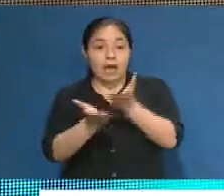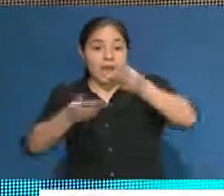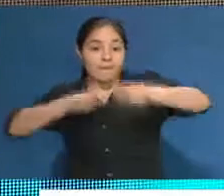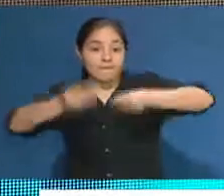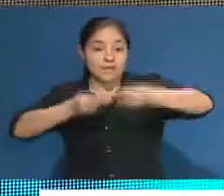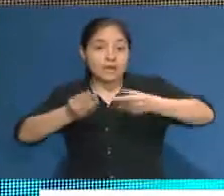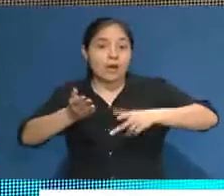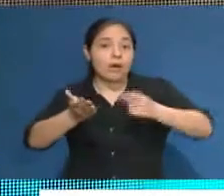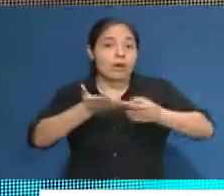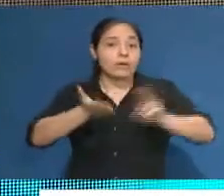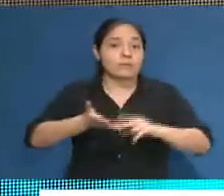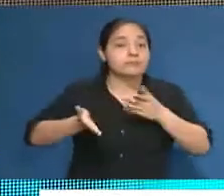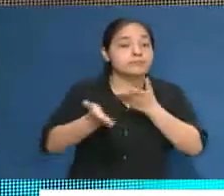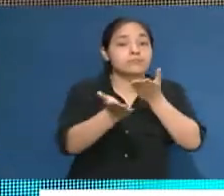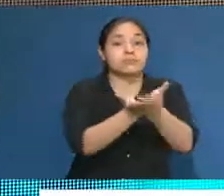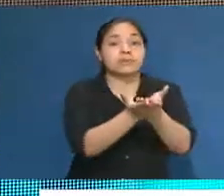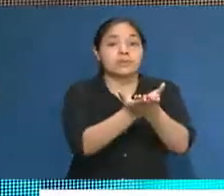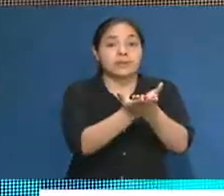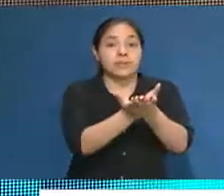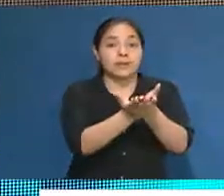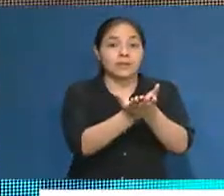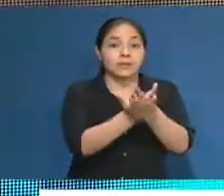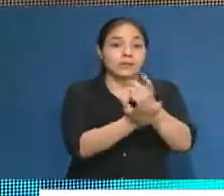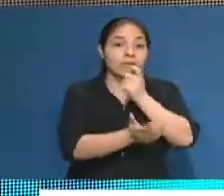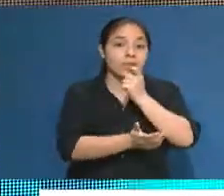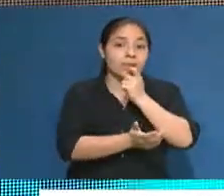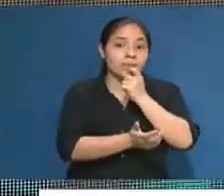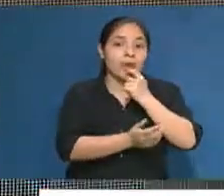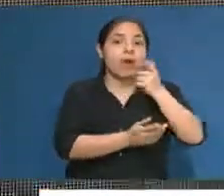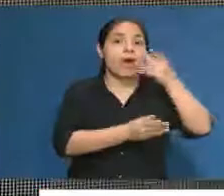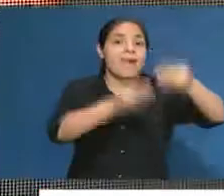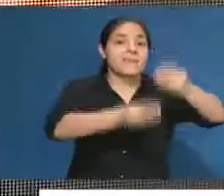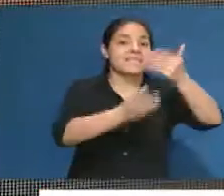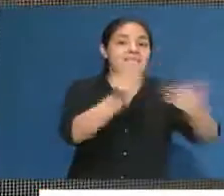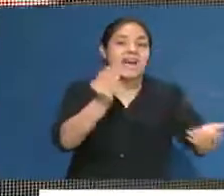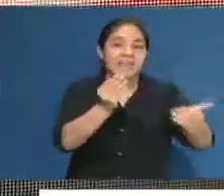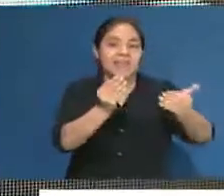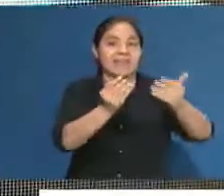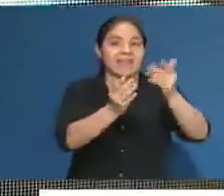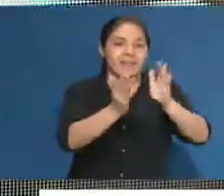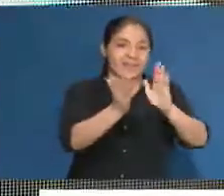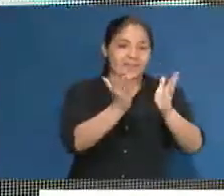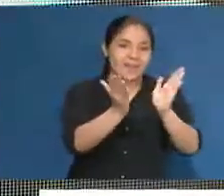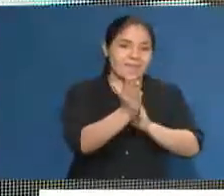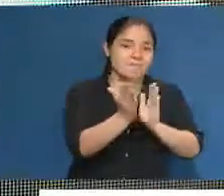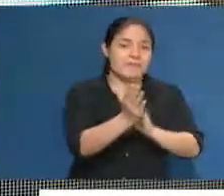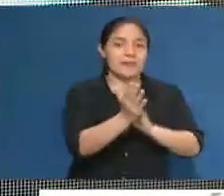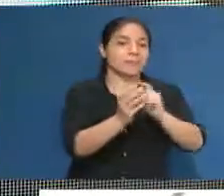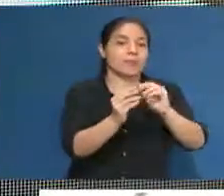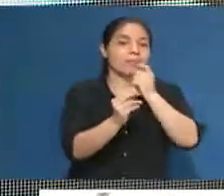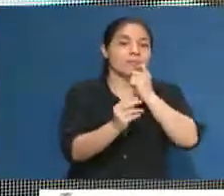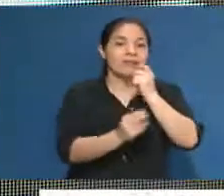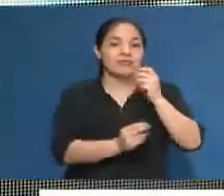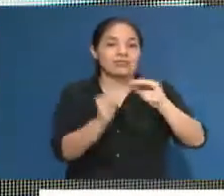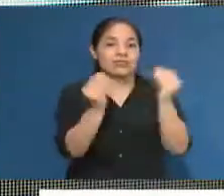de vencimiento porque no es culpa del usuario una refacturación por error de la empresa. Entonces no pueden ellos pagar ahora tres facturas con las